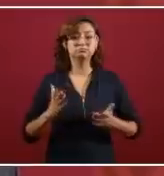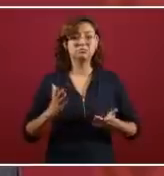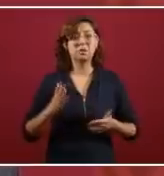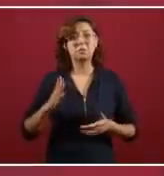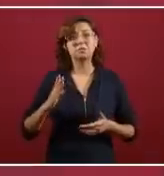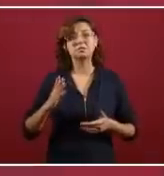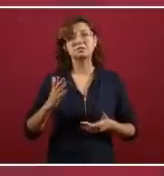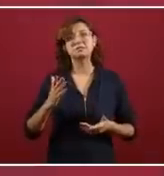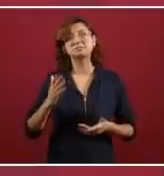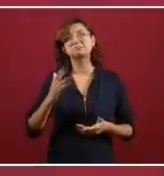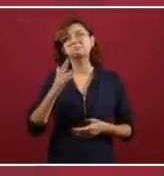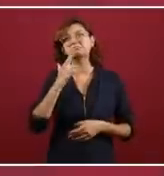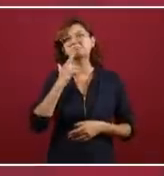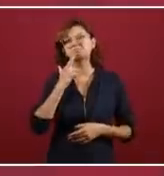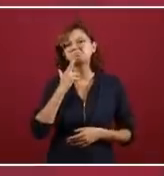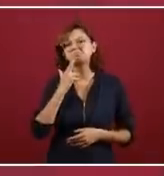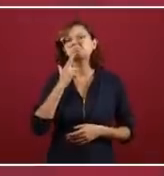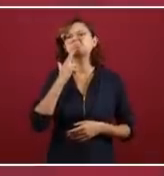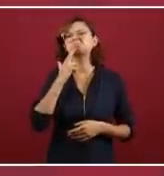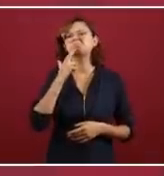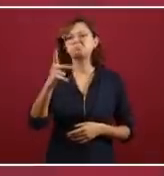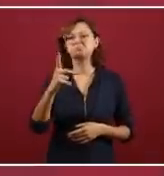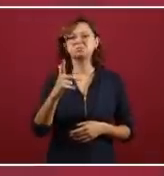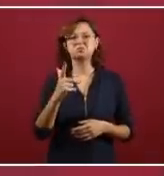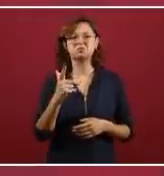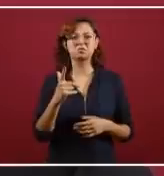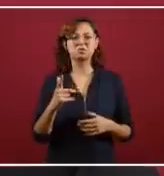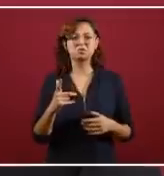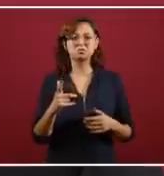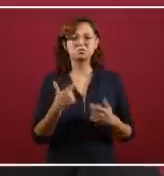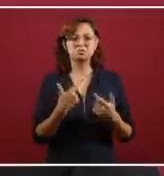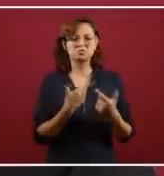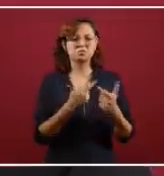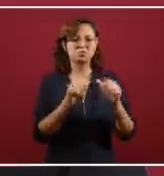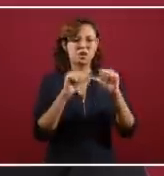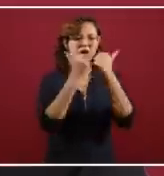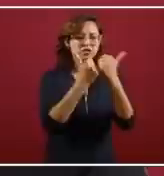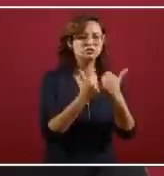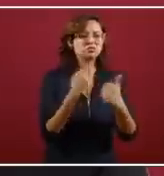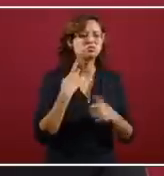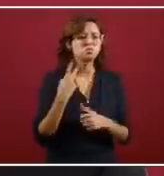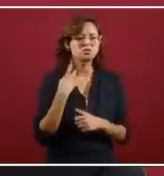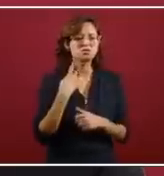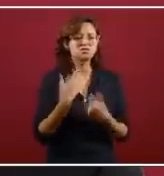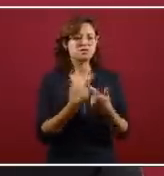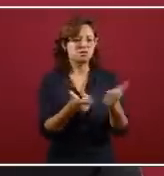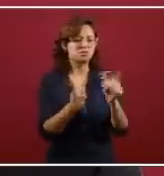prefiero la constitución de partidos, de asociaciones políticas